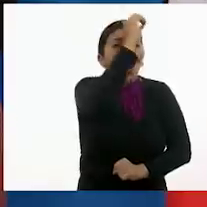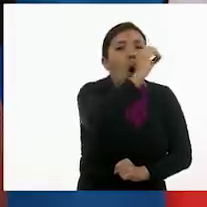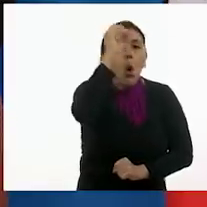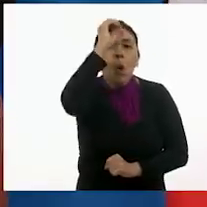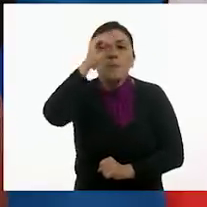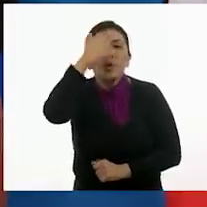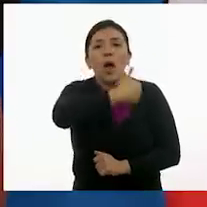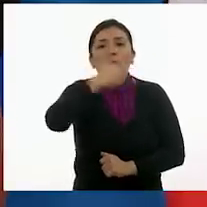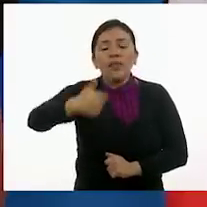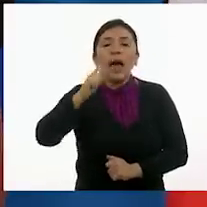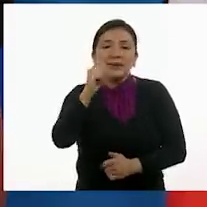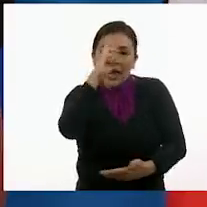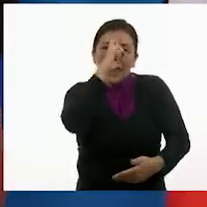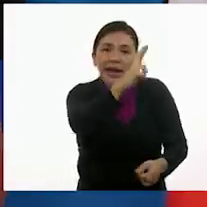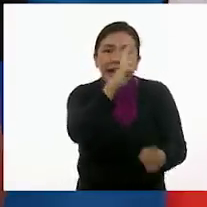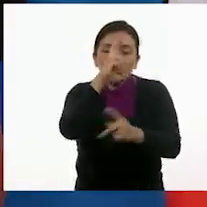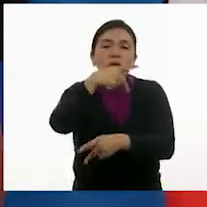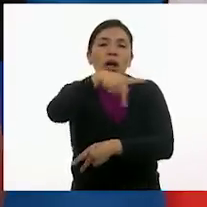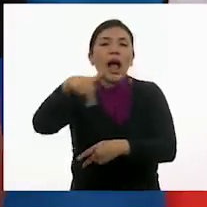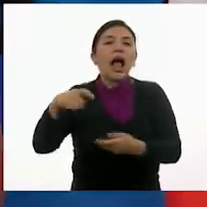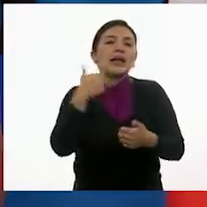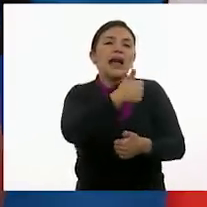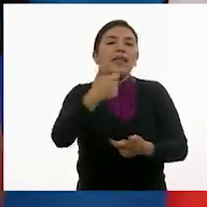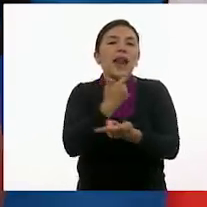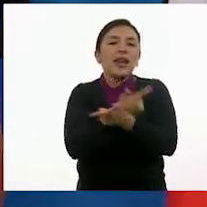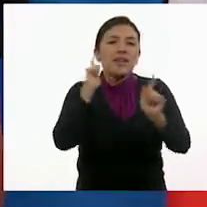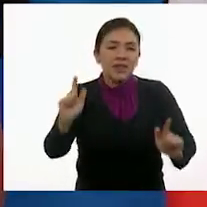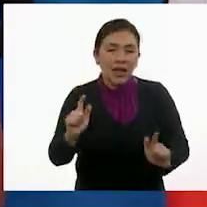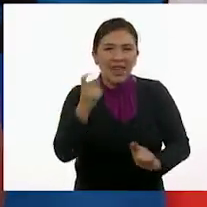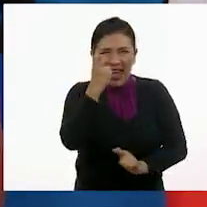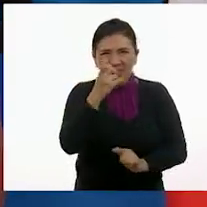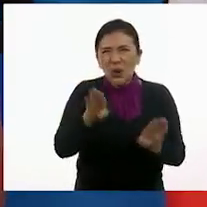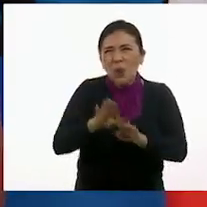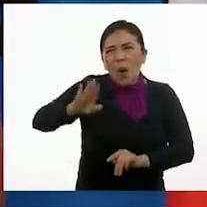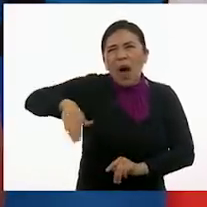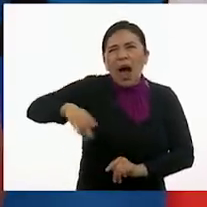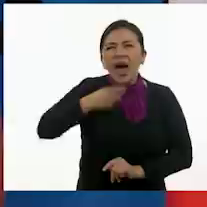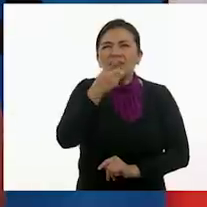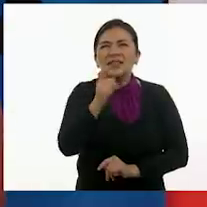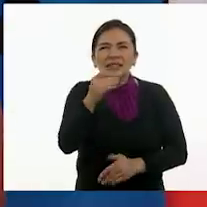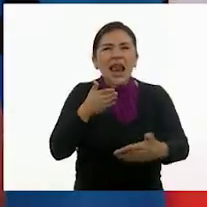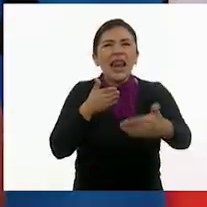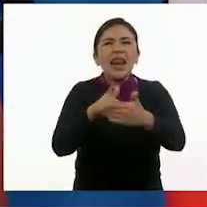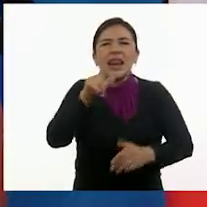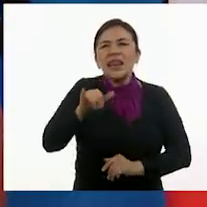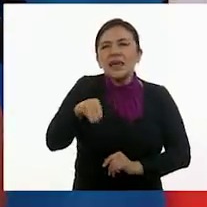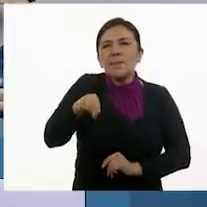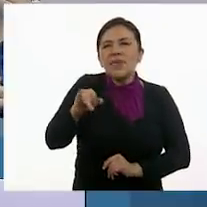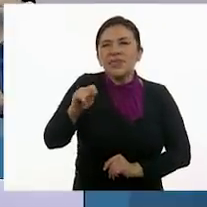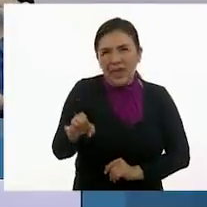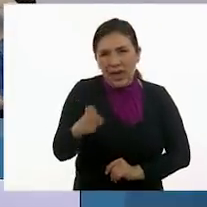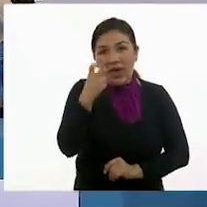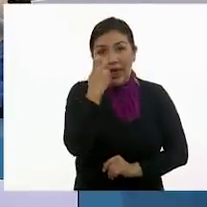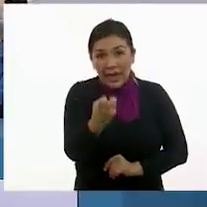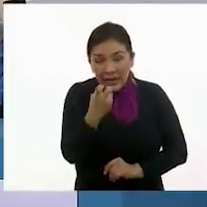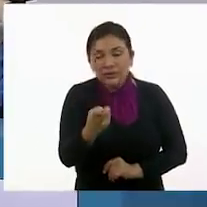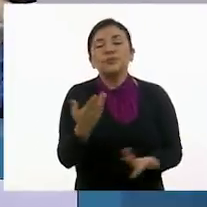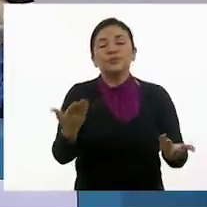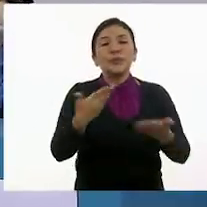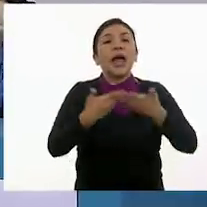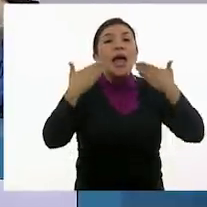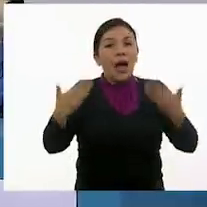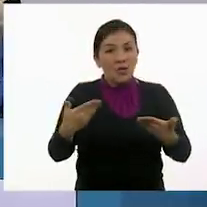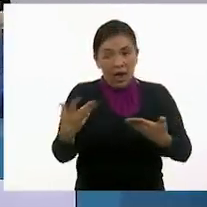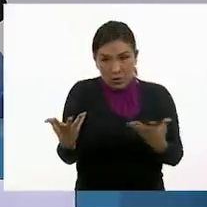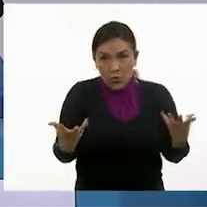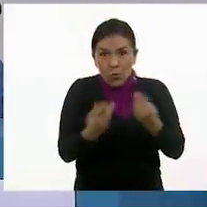finalmente eso es respetar sus libertades. Y es lo que hablabas de los límites, ¿no es cierto? Exactamente. Ahora vamos